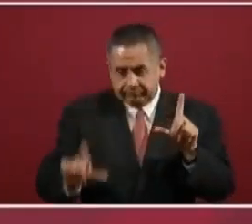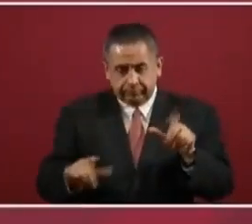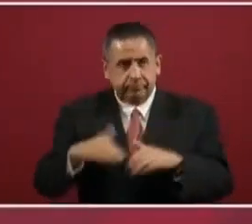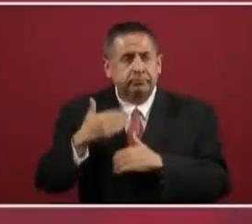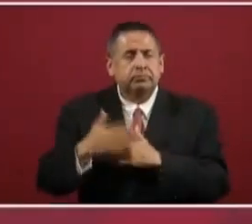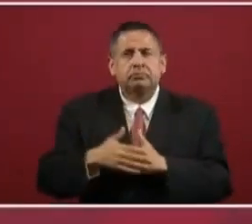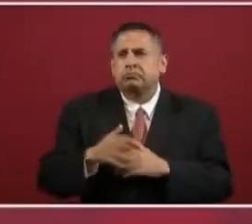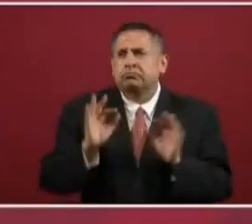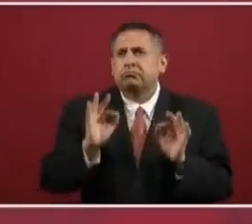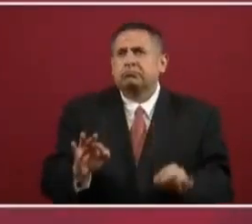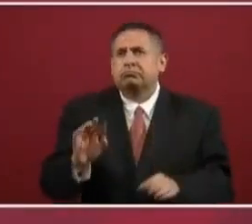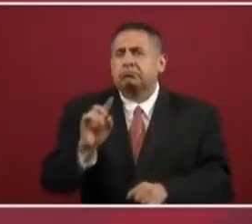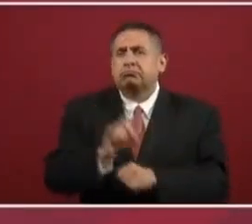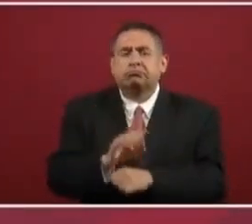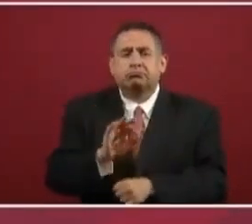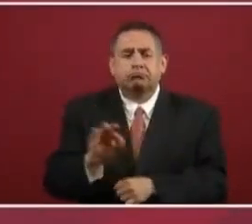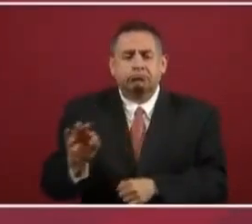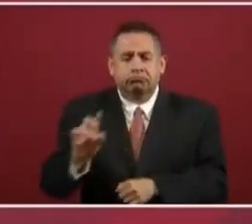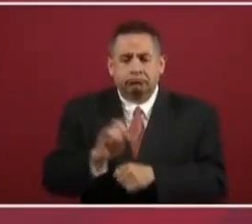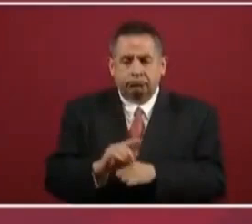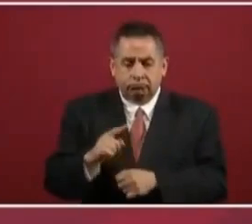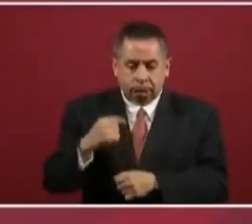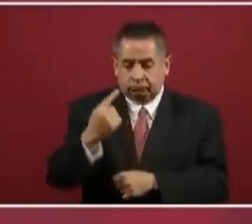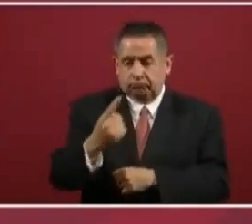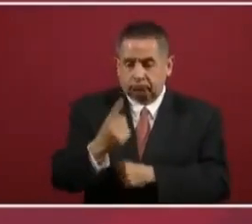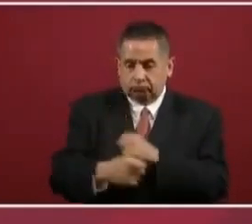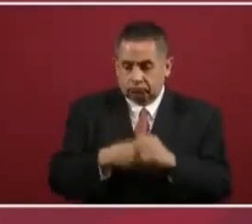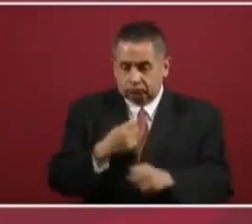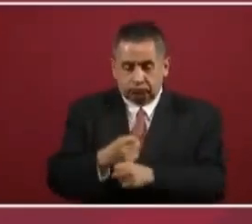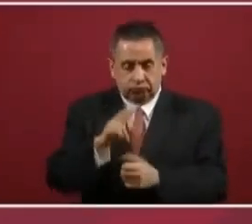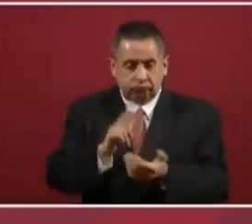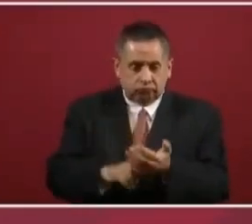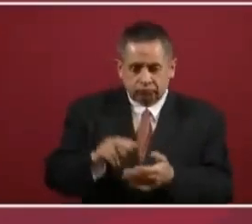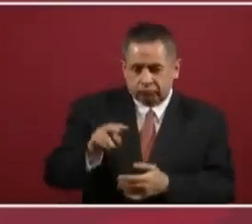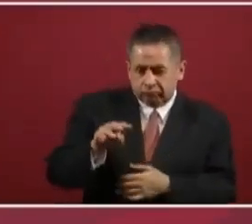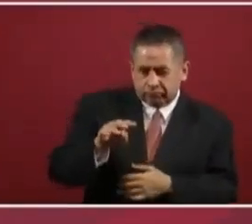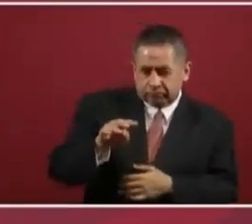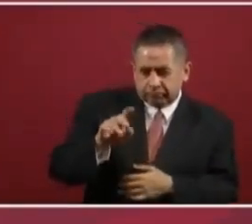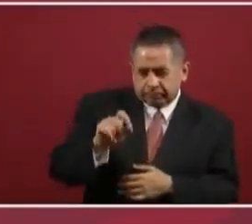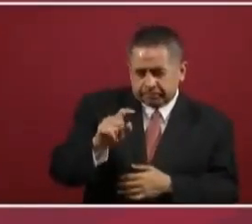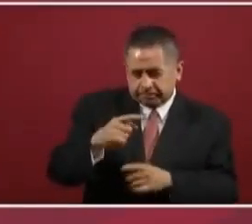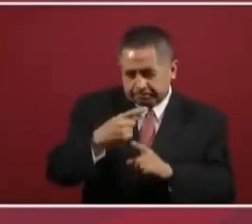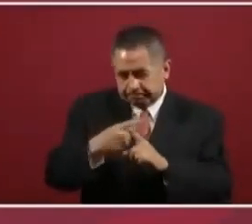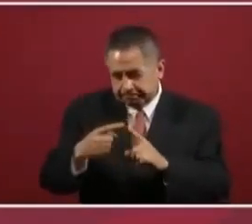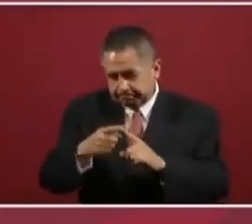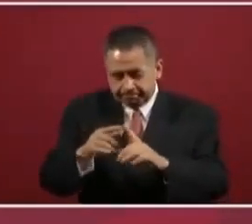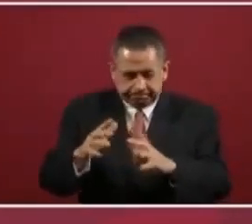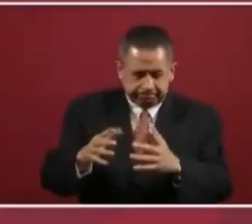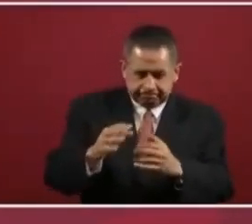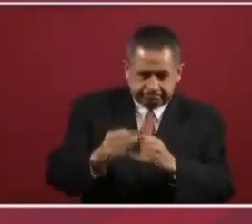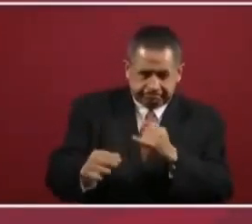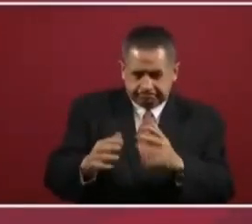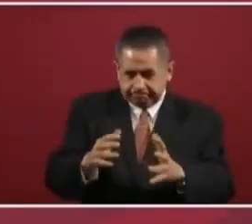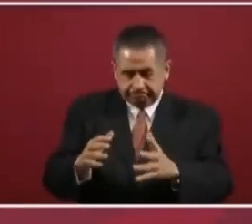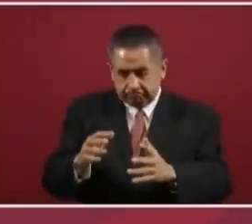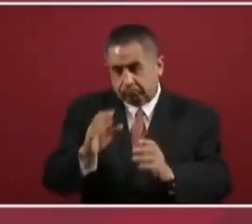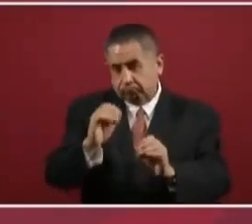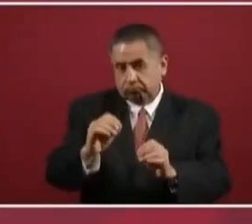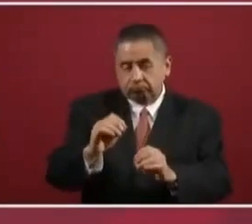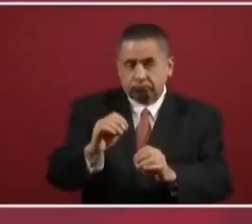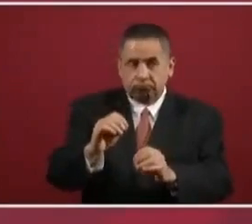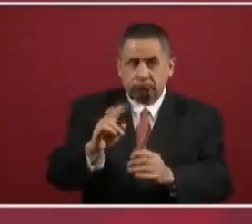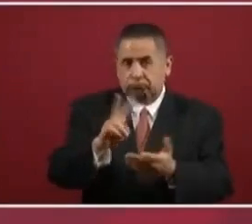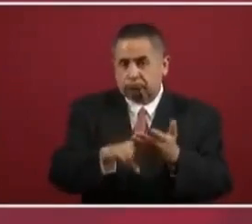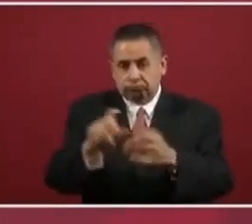para terminar a finales del año próximo o A mediados de el